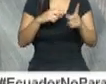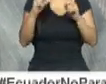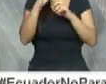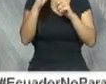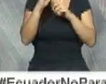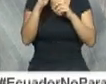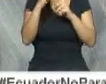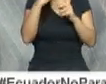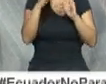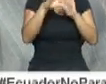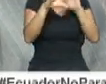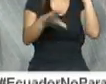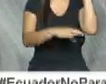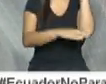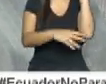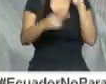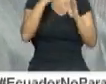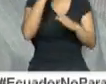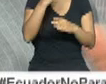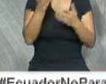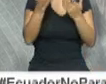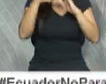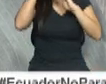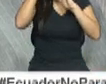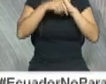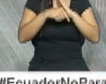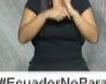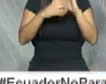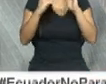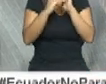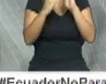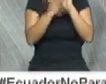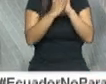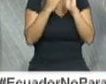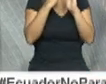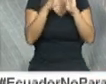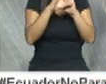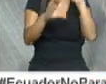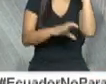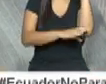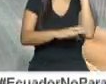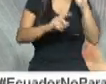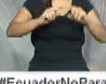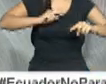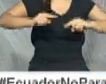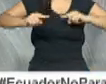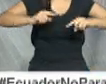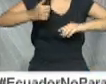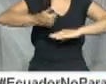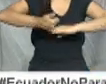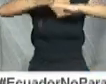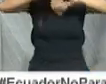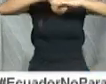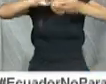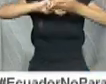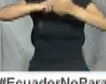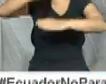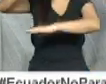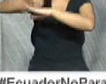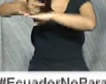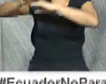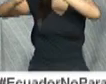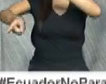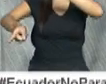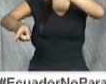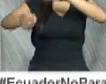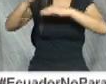la Constitución, pero en esencia y en todos los países del mundo, el jefe de Estado es el jefe de las Fuerzas Armadas. Yo